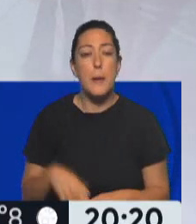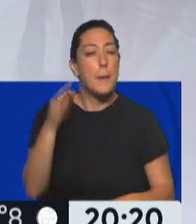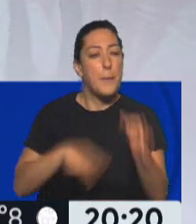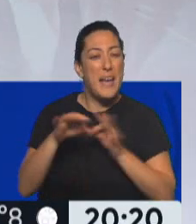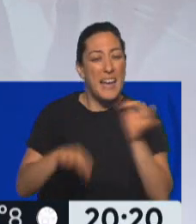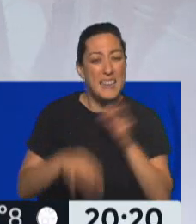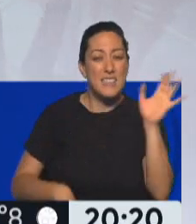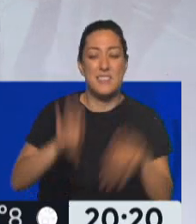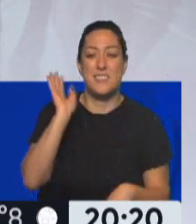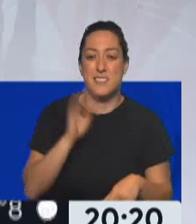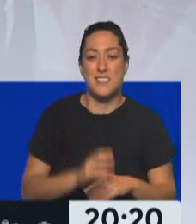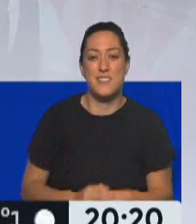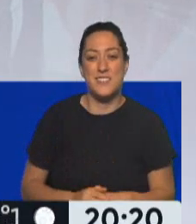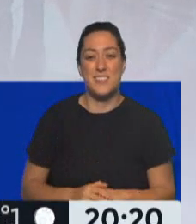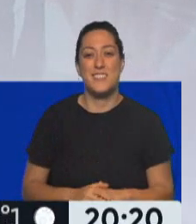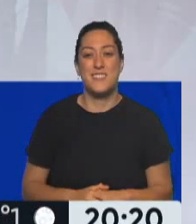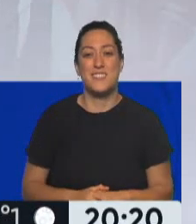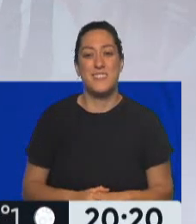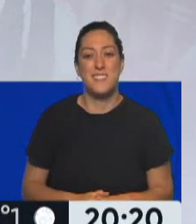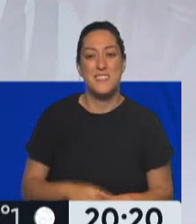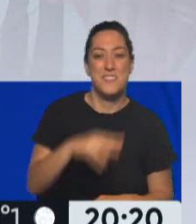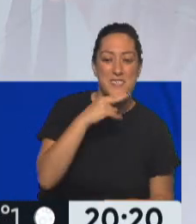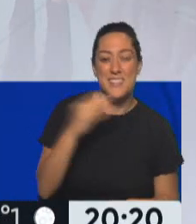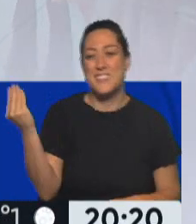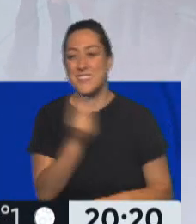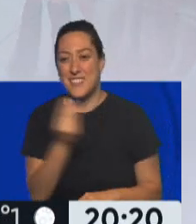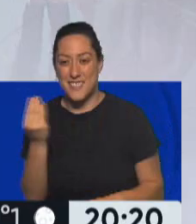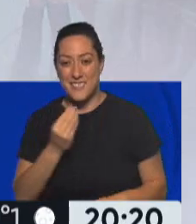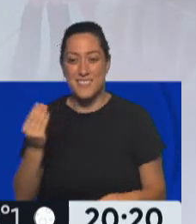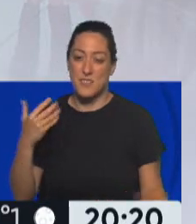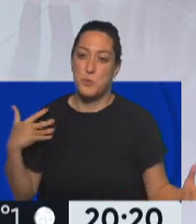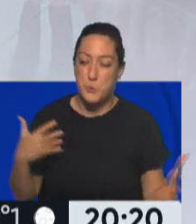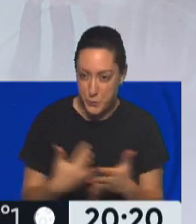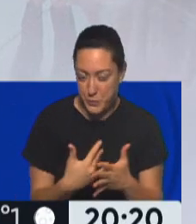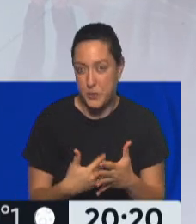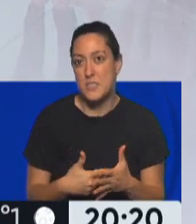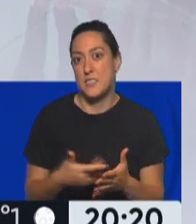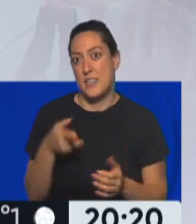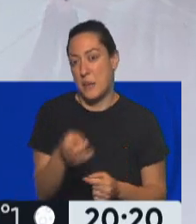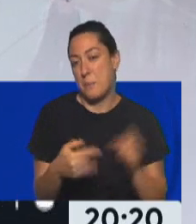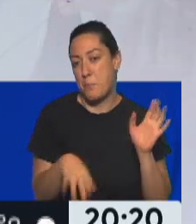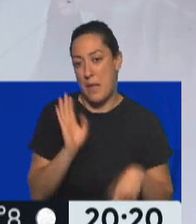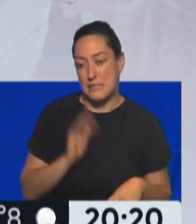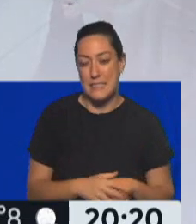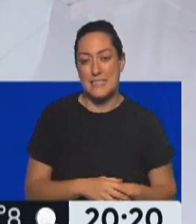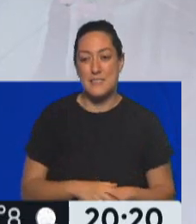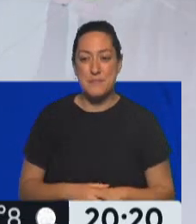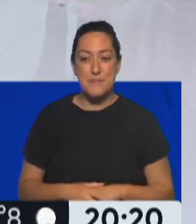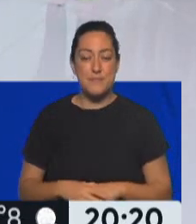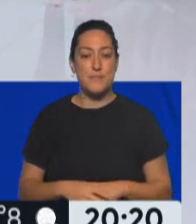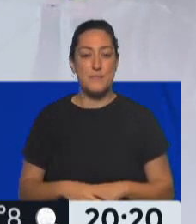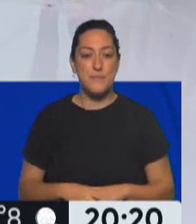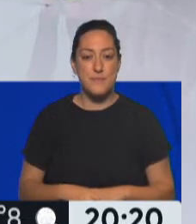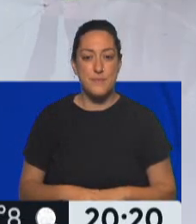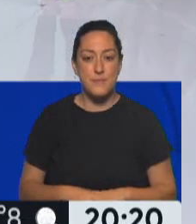las ventas se concentró entre el viernes y el sábado. Esto quiere decir que muchos de nosotros dejamos para hacer la compra en los últimos días. Pero vamos